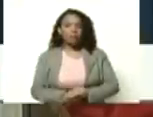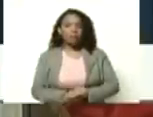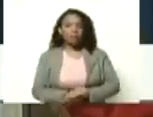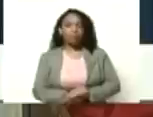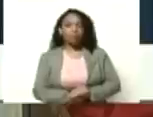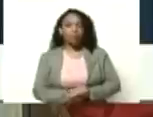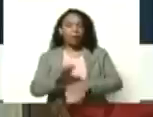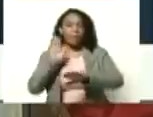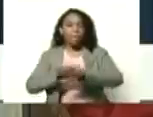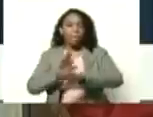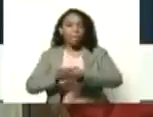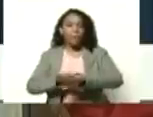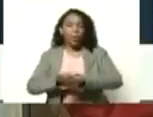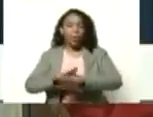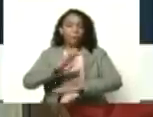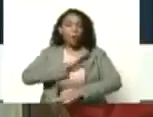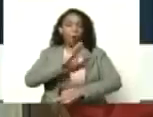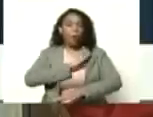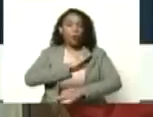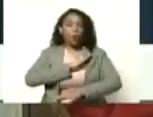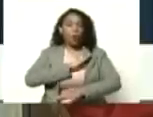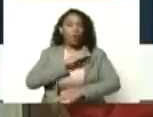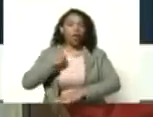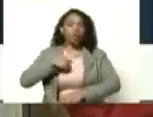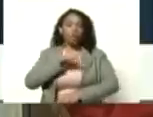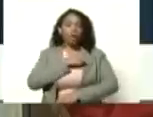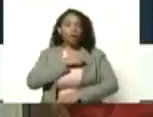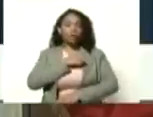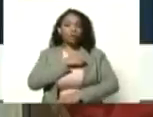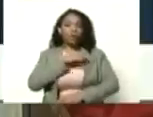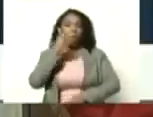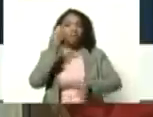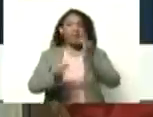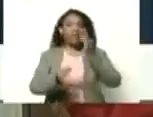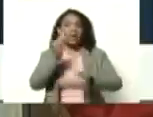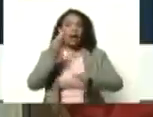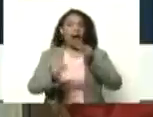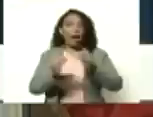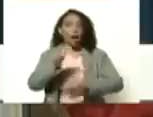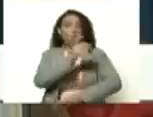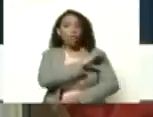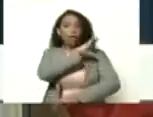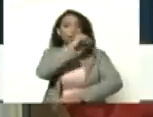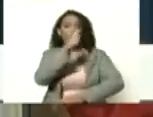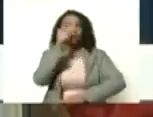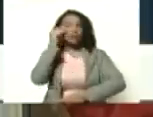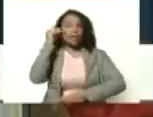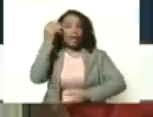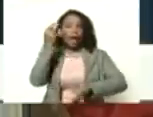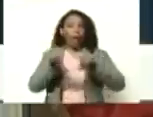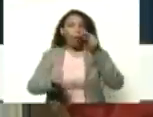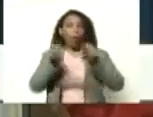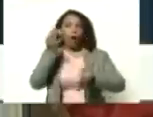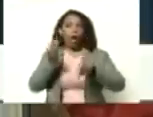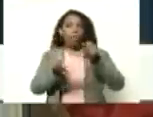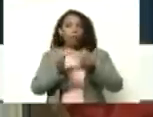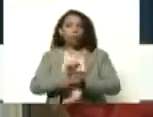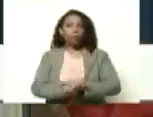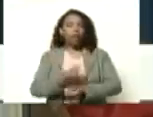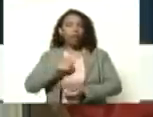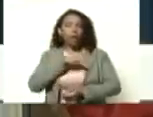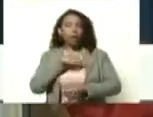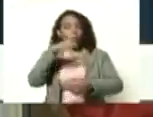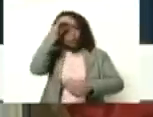por méritos propios por la acción de nuestros fiscales de nuestros directores de nuestros abogados de nuestros